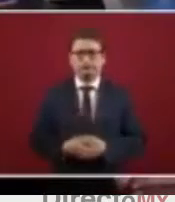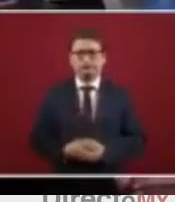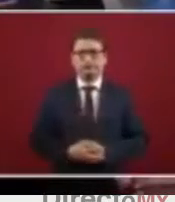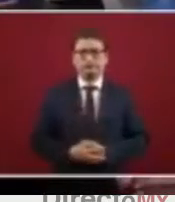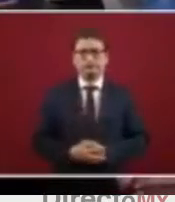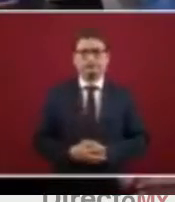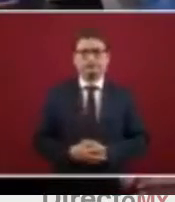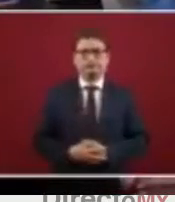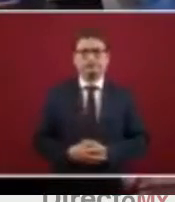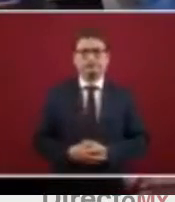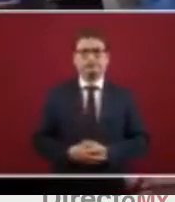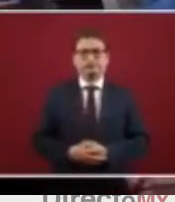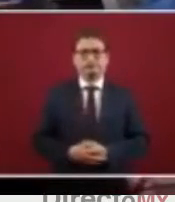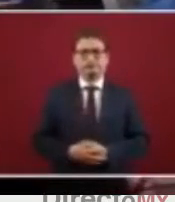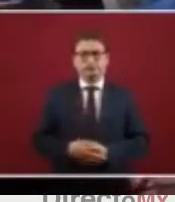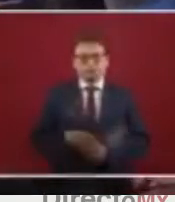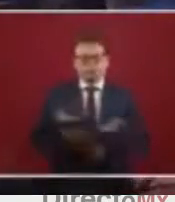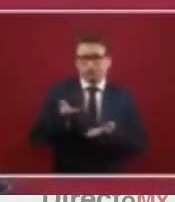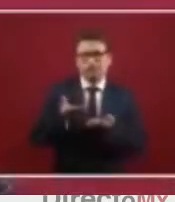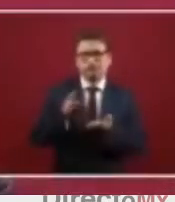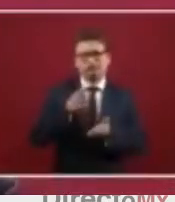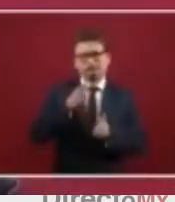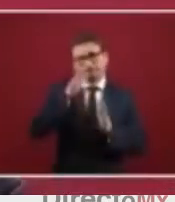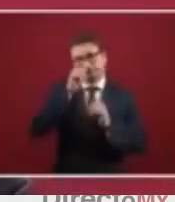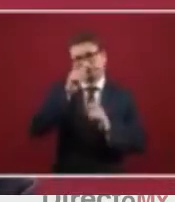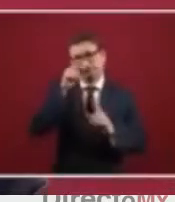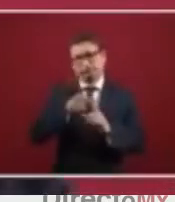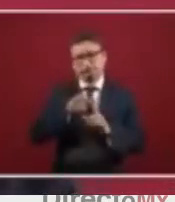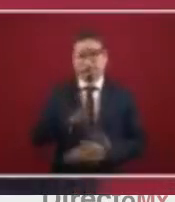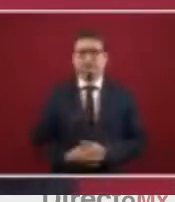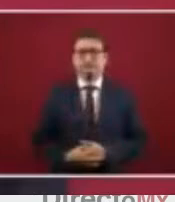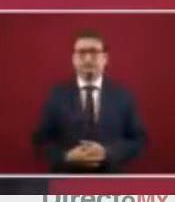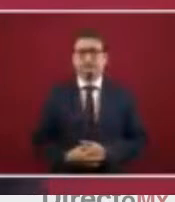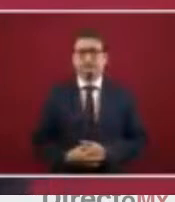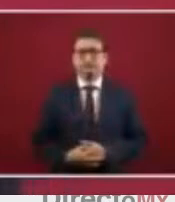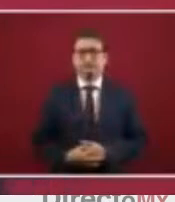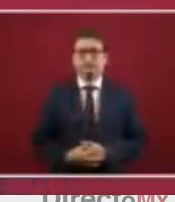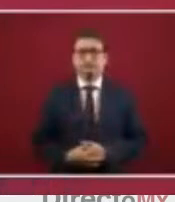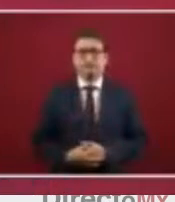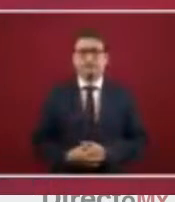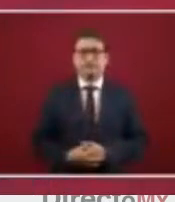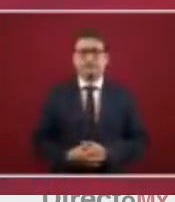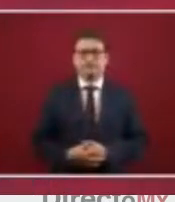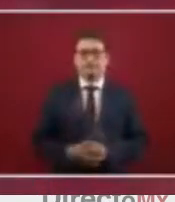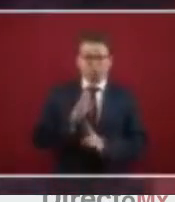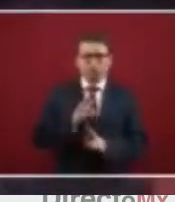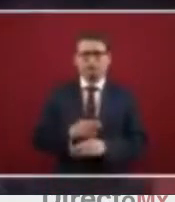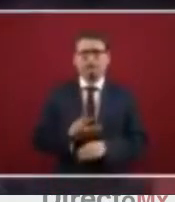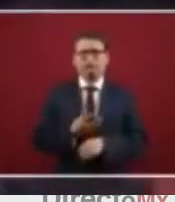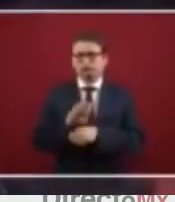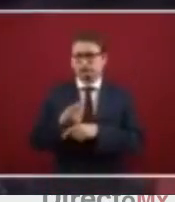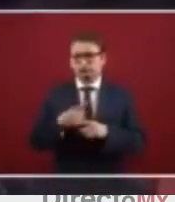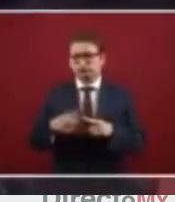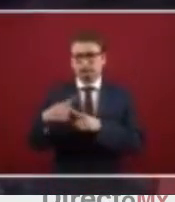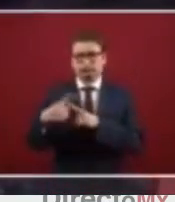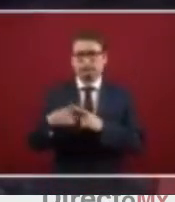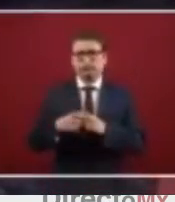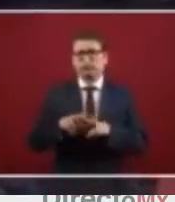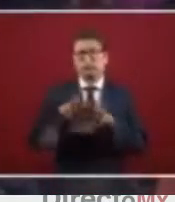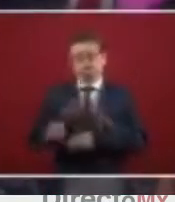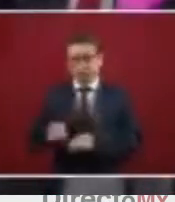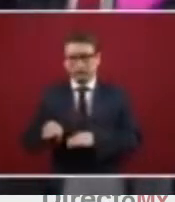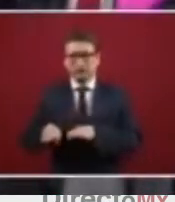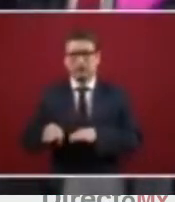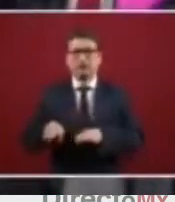para buscar acuerdos y atender todo lo que esté pendiente tanto en lo laboral como